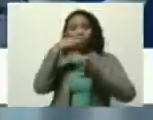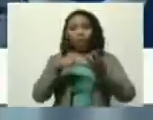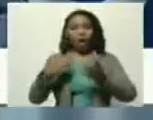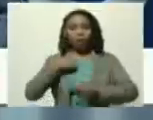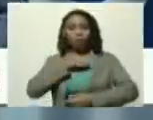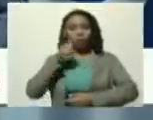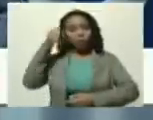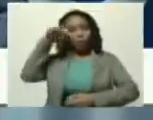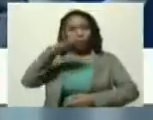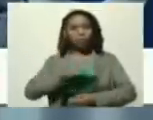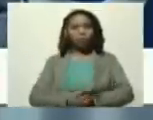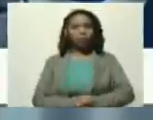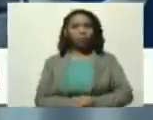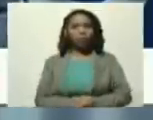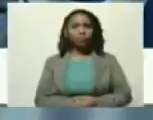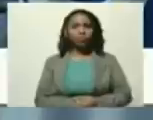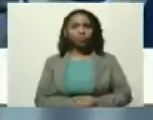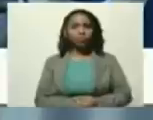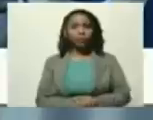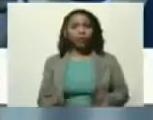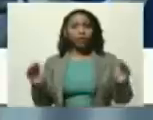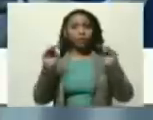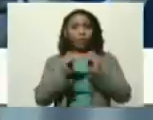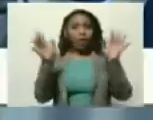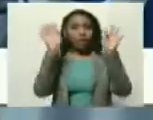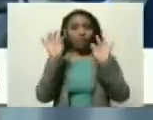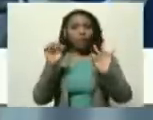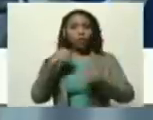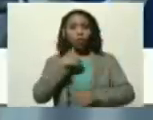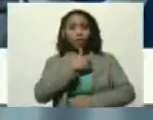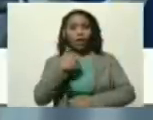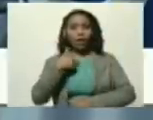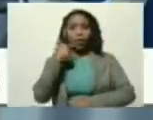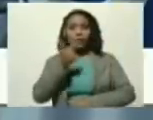nuestro pueblo. Igualmente, quiero destacar